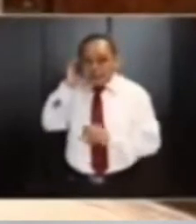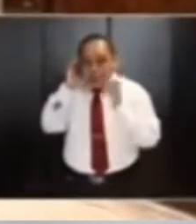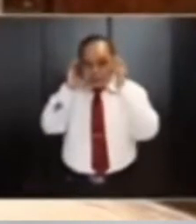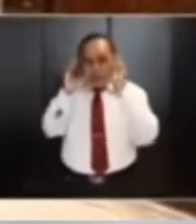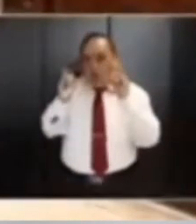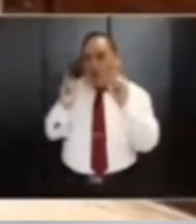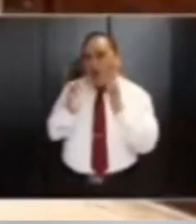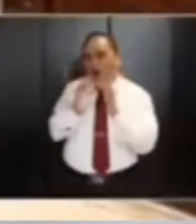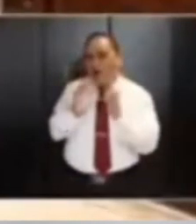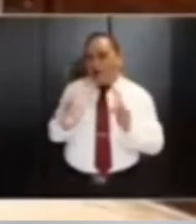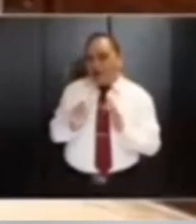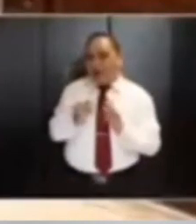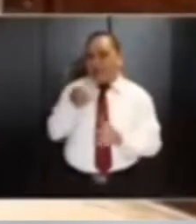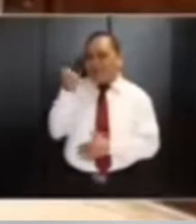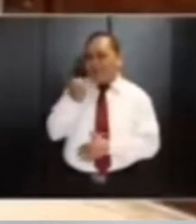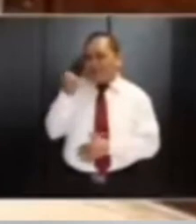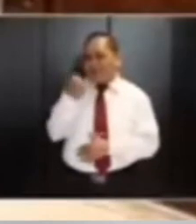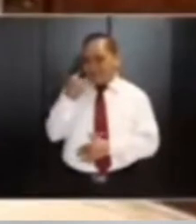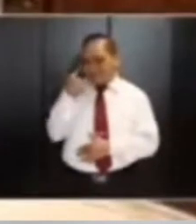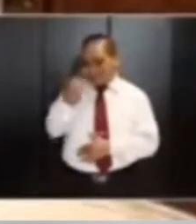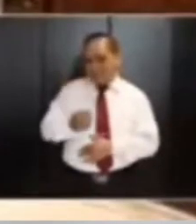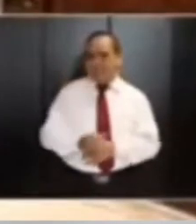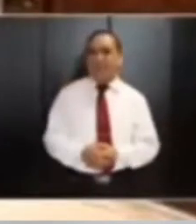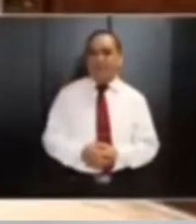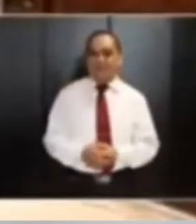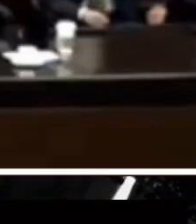que francés lo que están oyendo